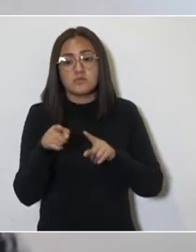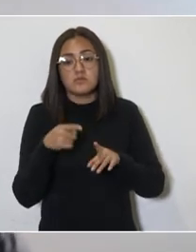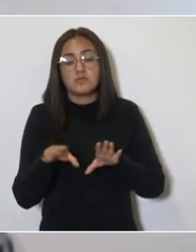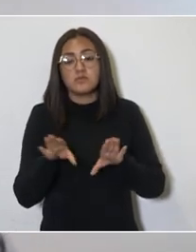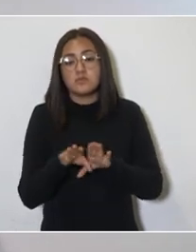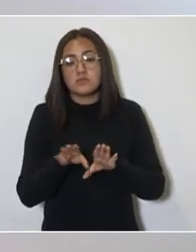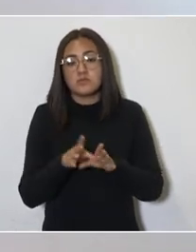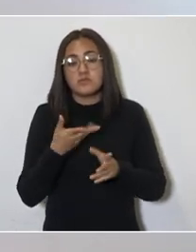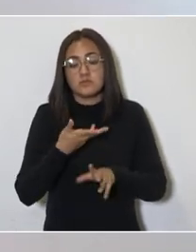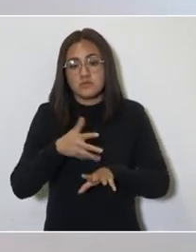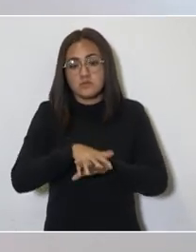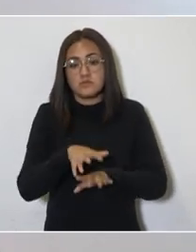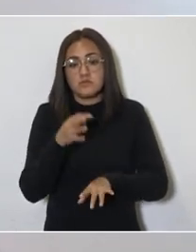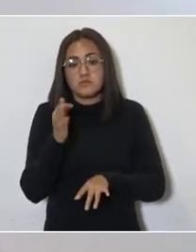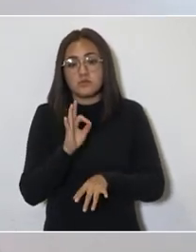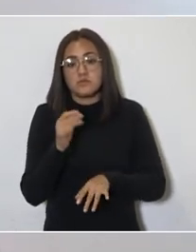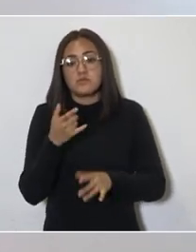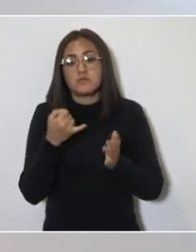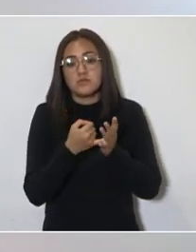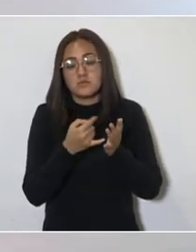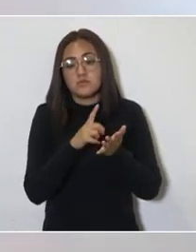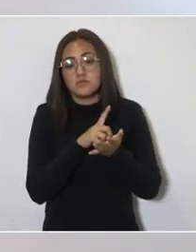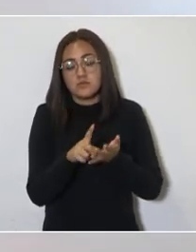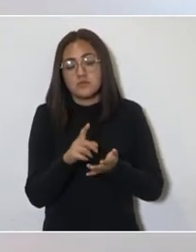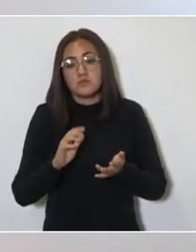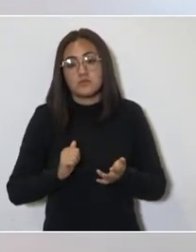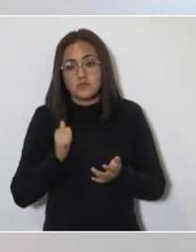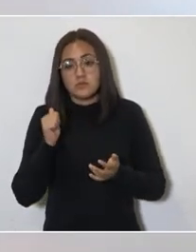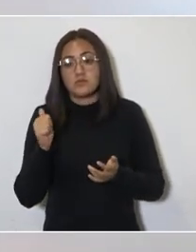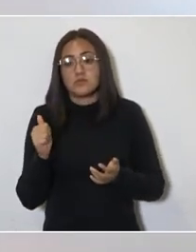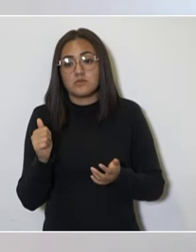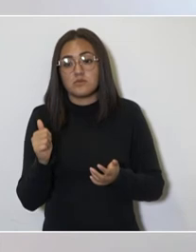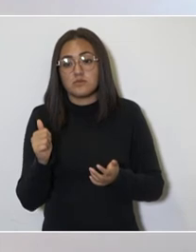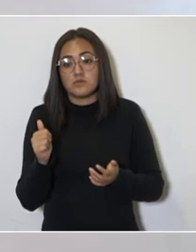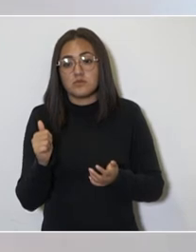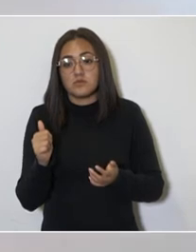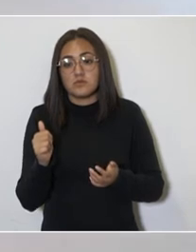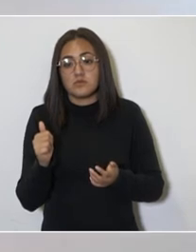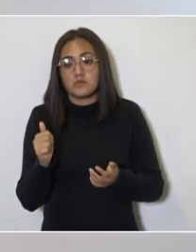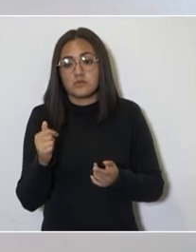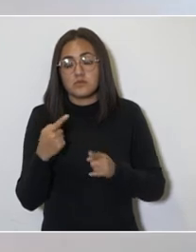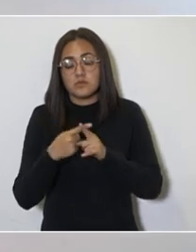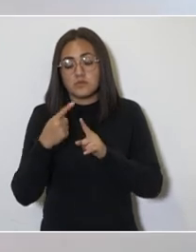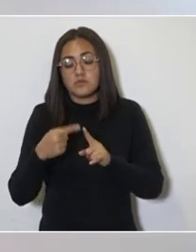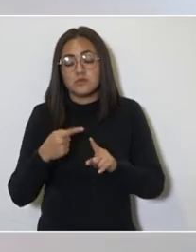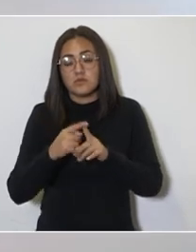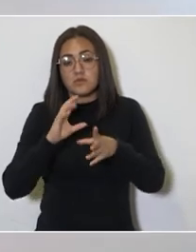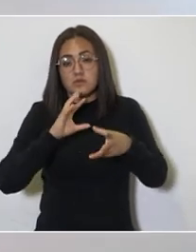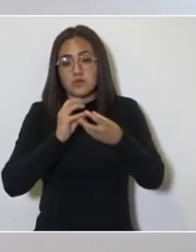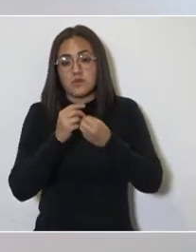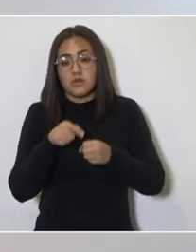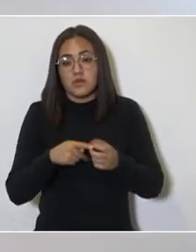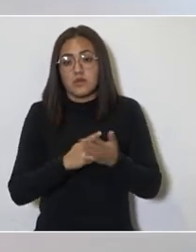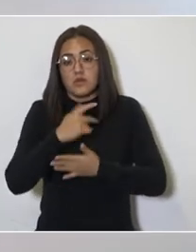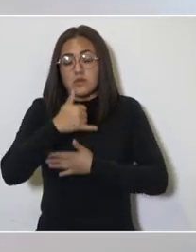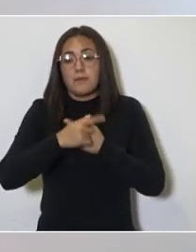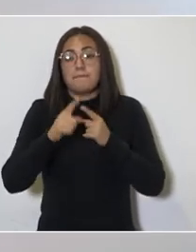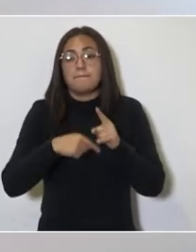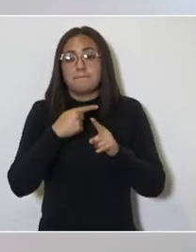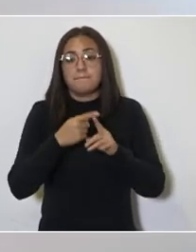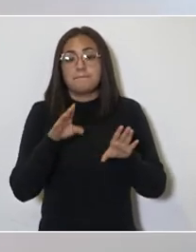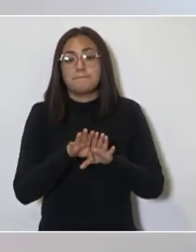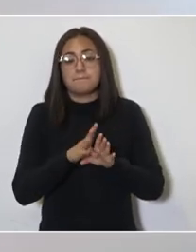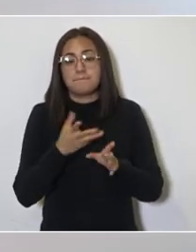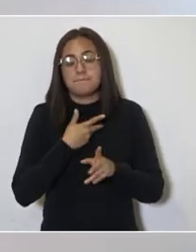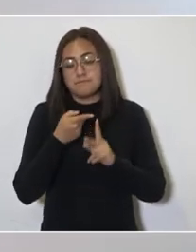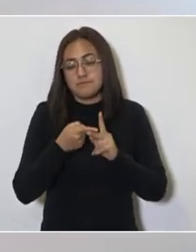conceptos que se integran entre impuestos, derechos y aprovechamientos. Y la suma de este proyecto más la